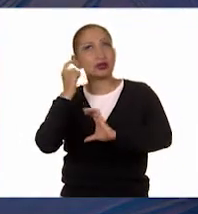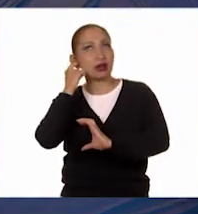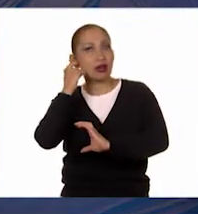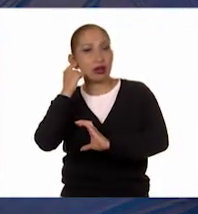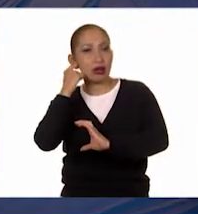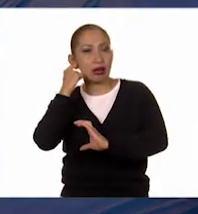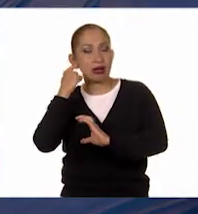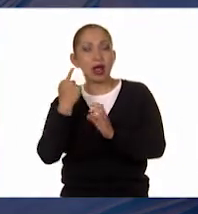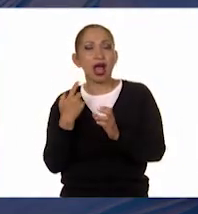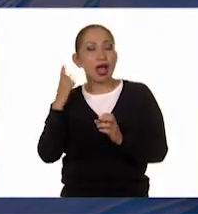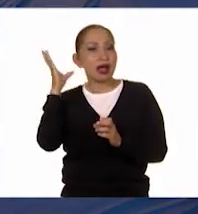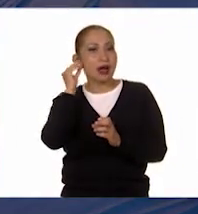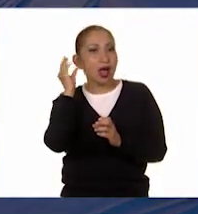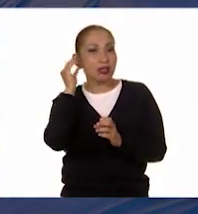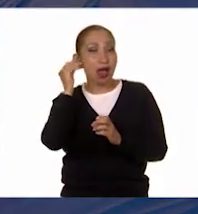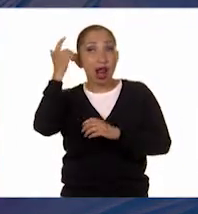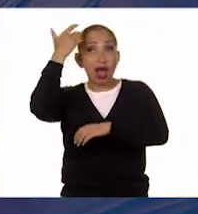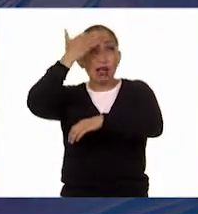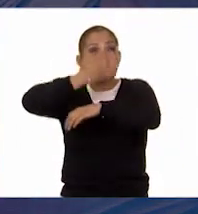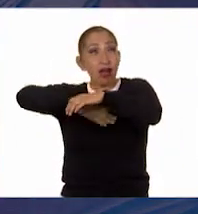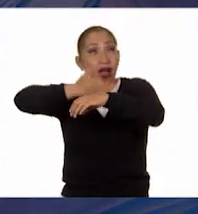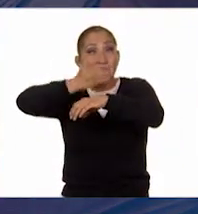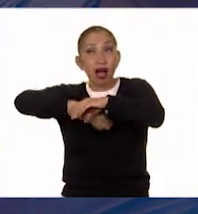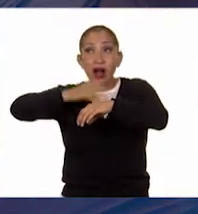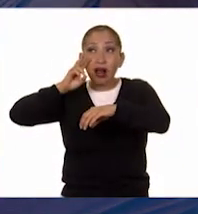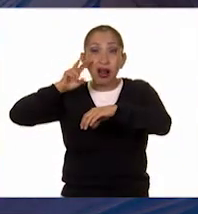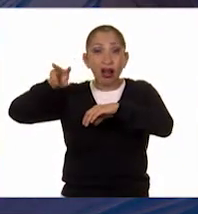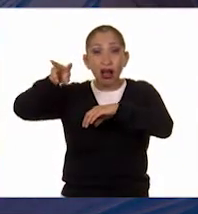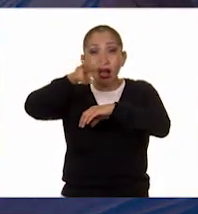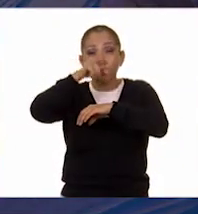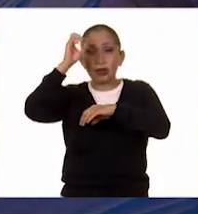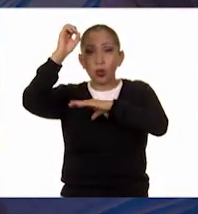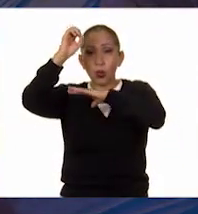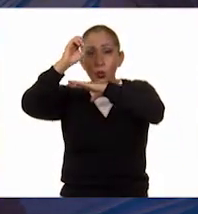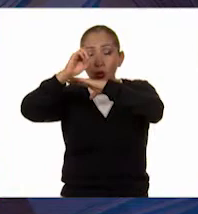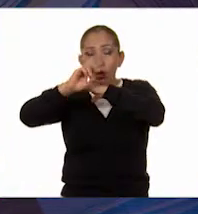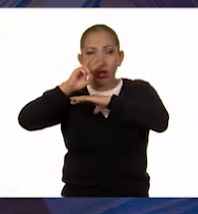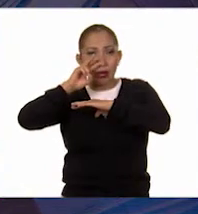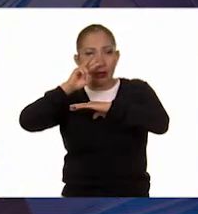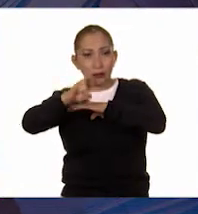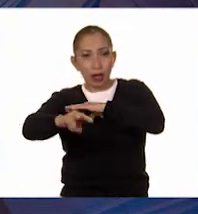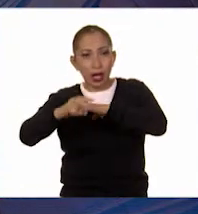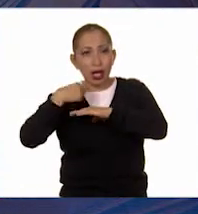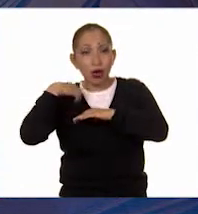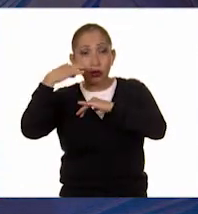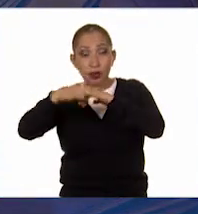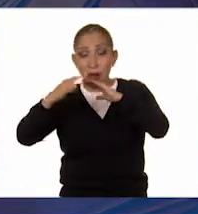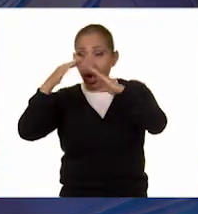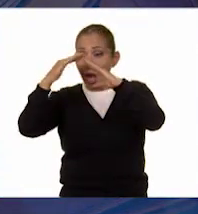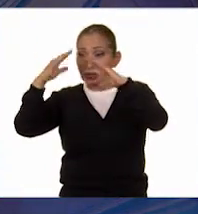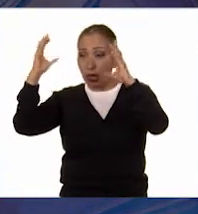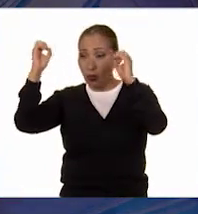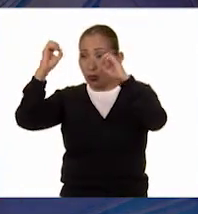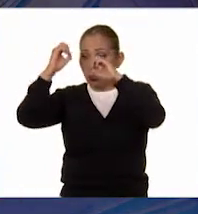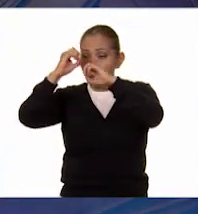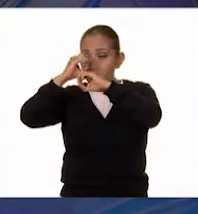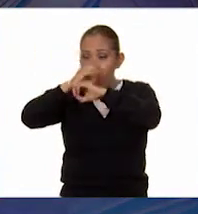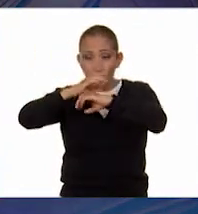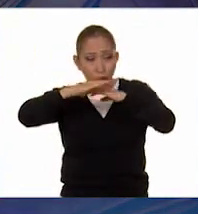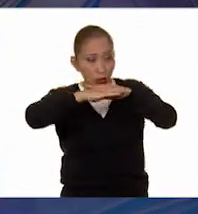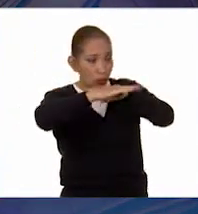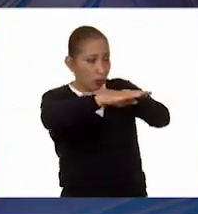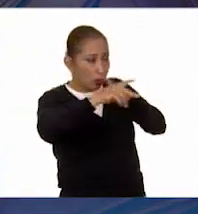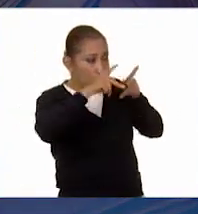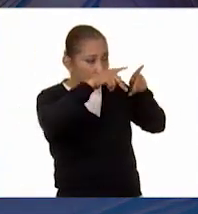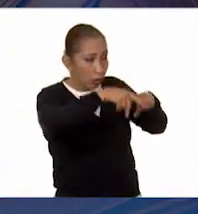trepidaba en la radio. Caía la tarde en la ciudad de piedra y polvo. Viste perderse en la ventanilla las últimas casas y los cuarteles y los